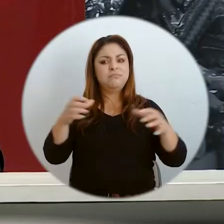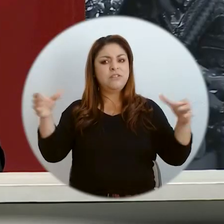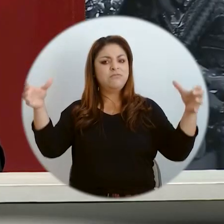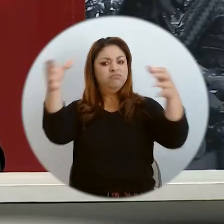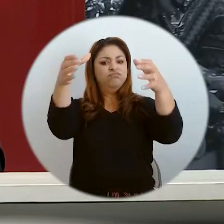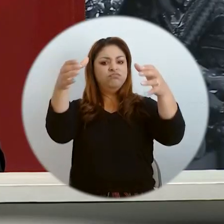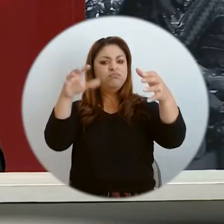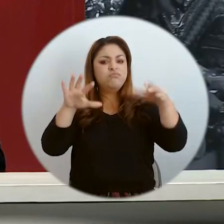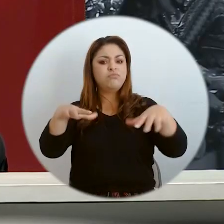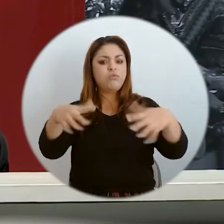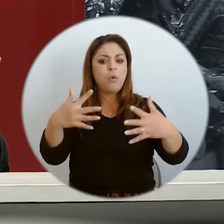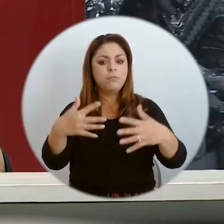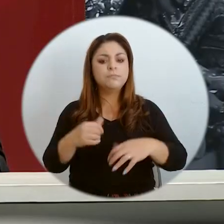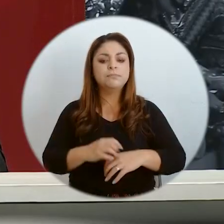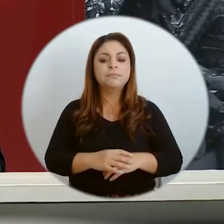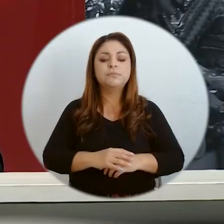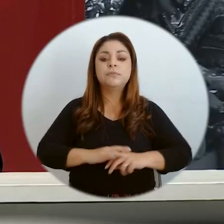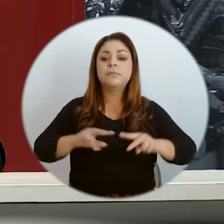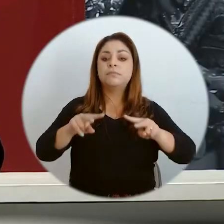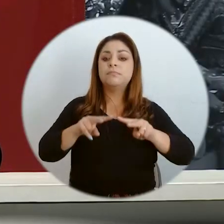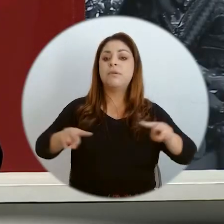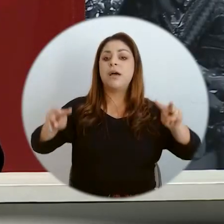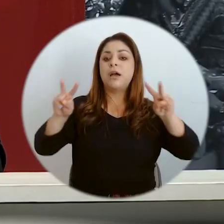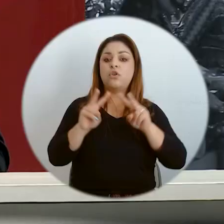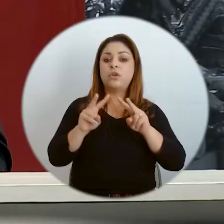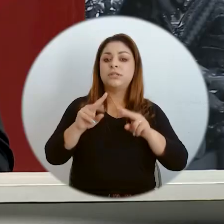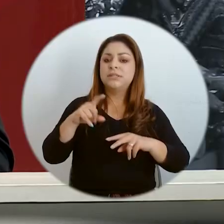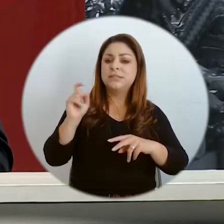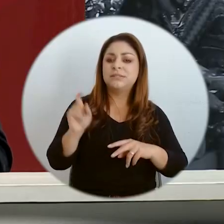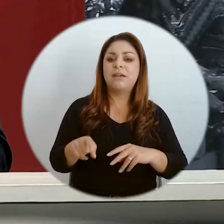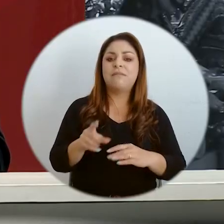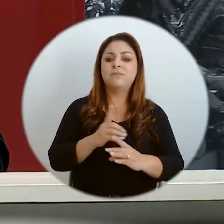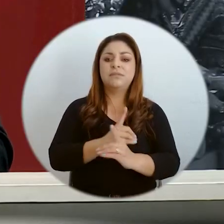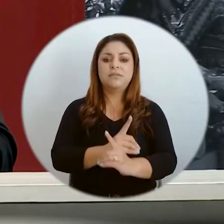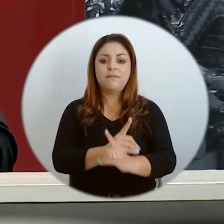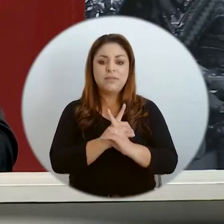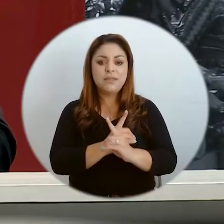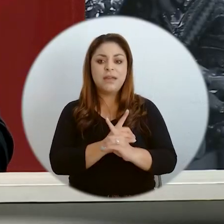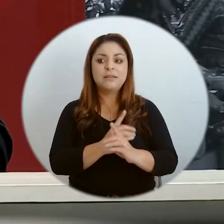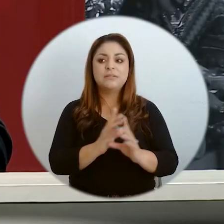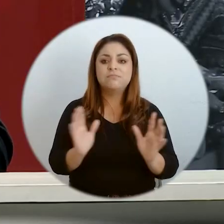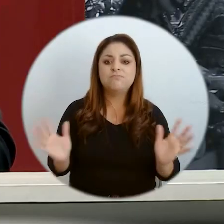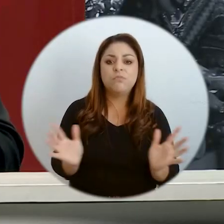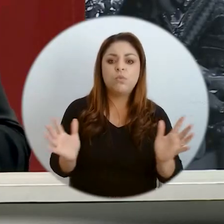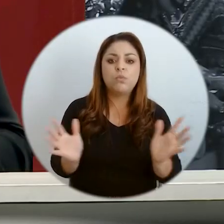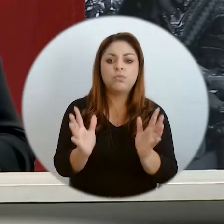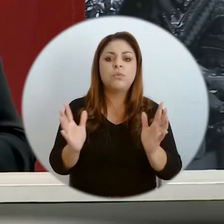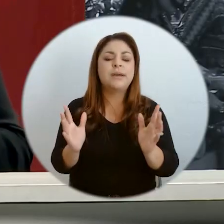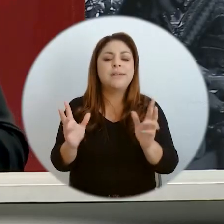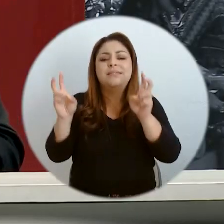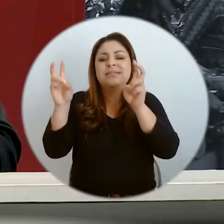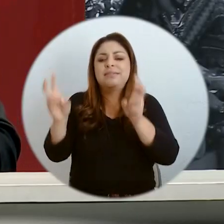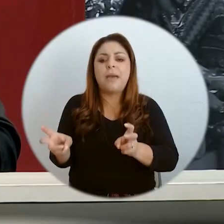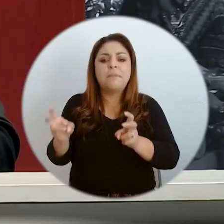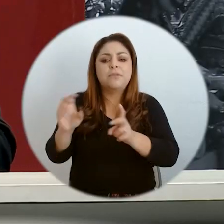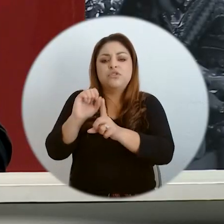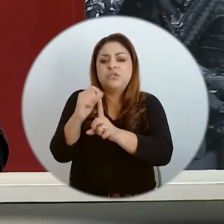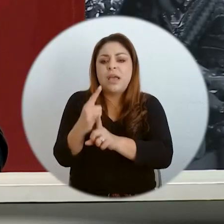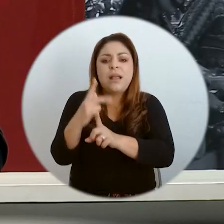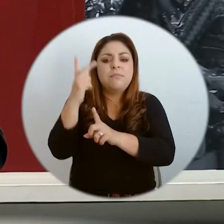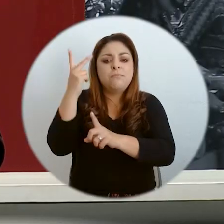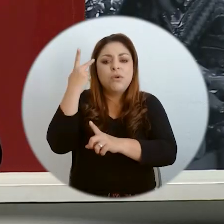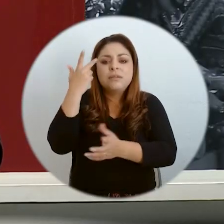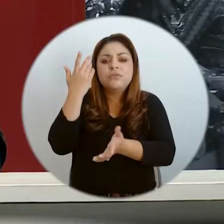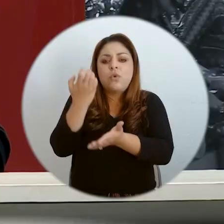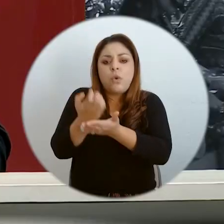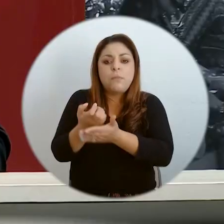los valores que pueden impulsarse o que pueden defenderse, tanto en el campo social, político,